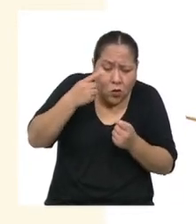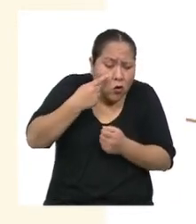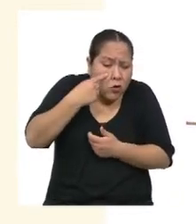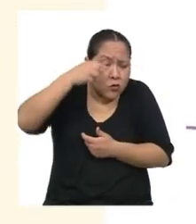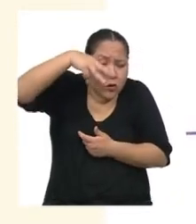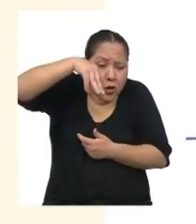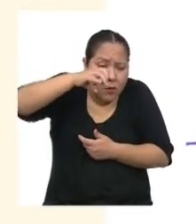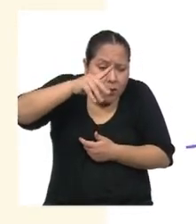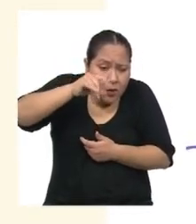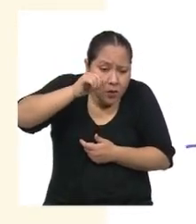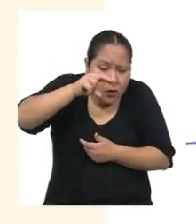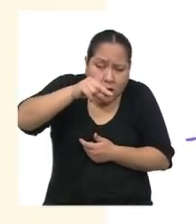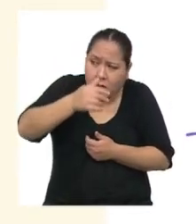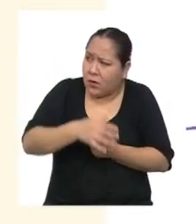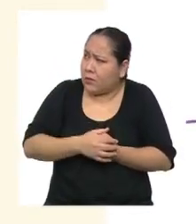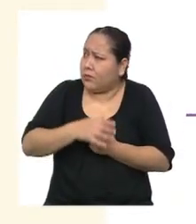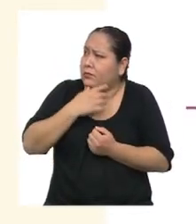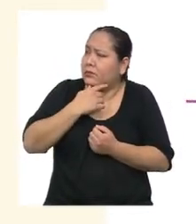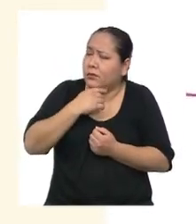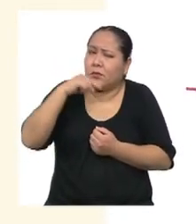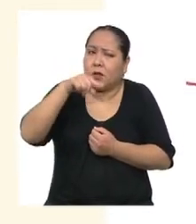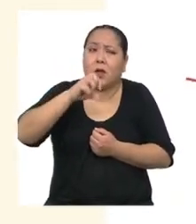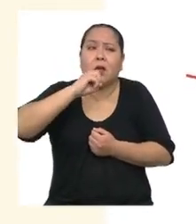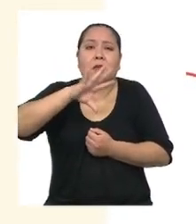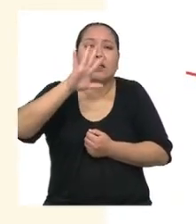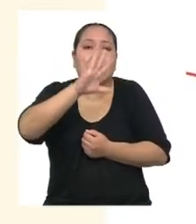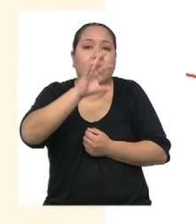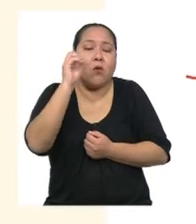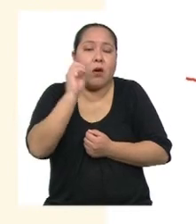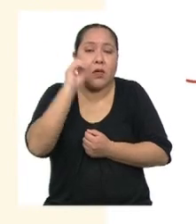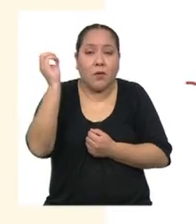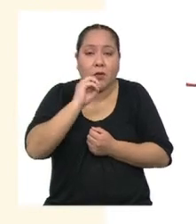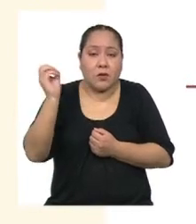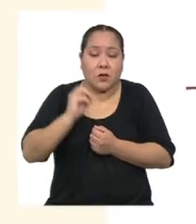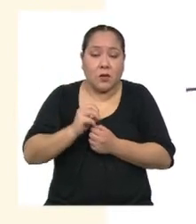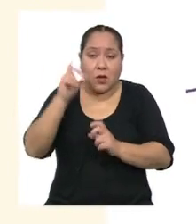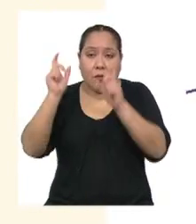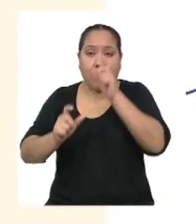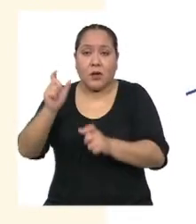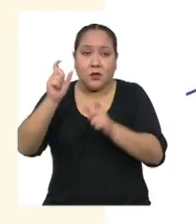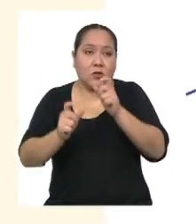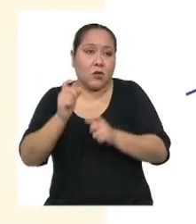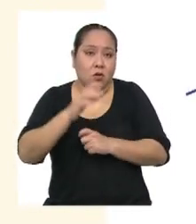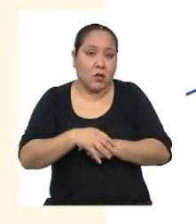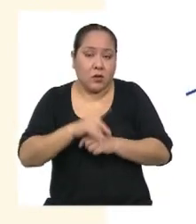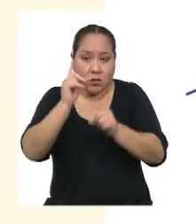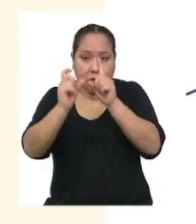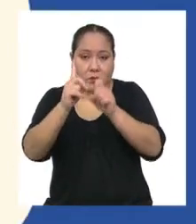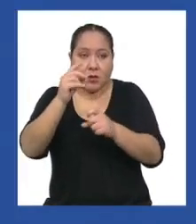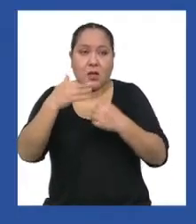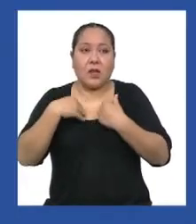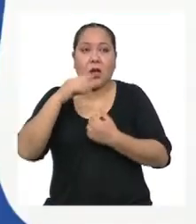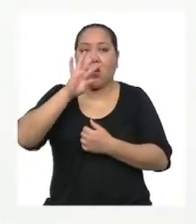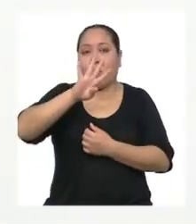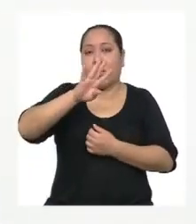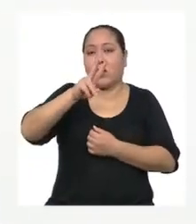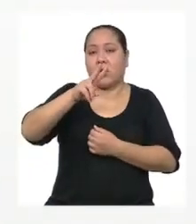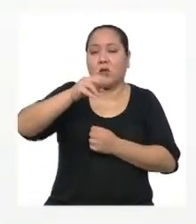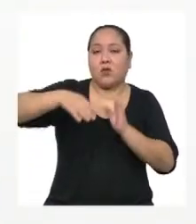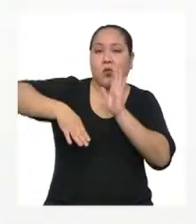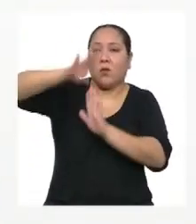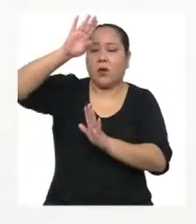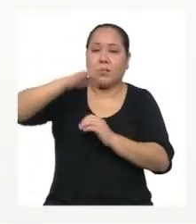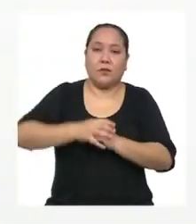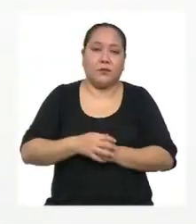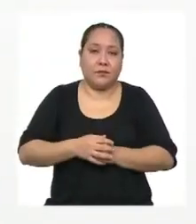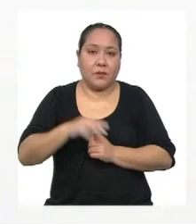edad? Podríamos decir que el 50% de los encuestados tenía 42 años o más. De hecho,